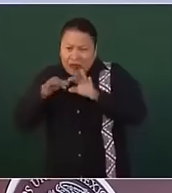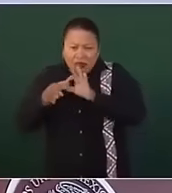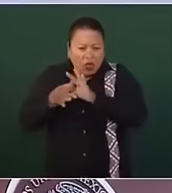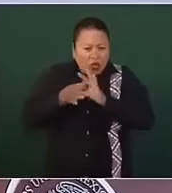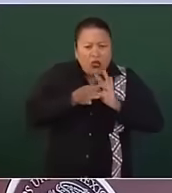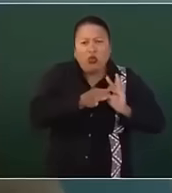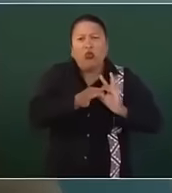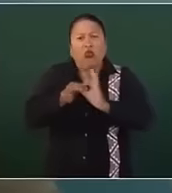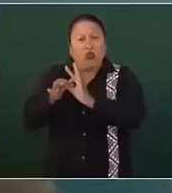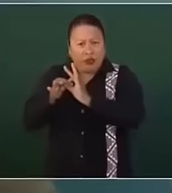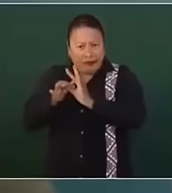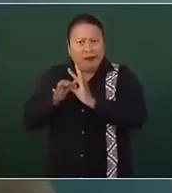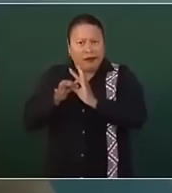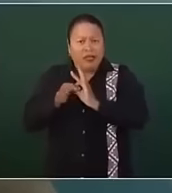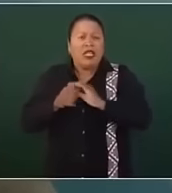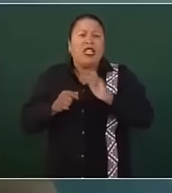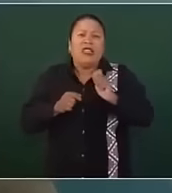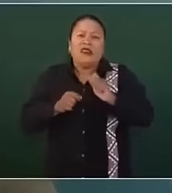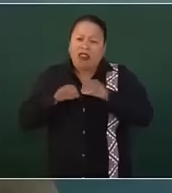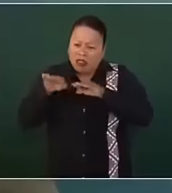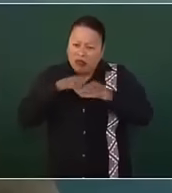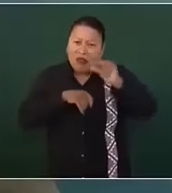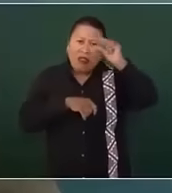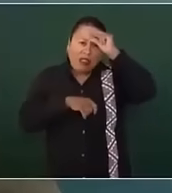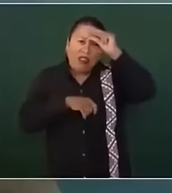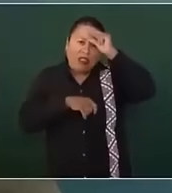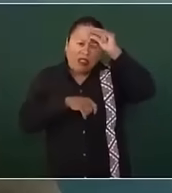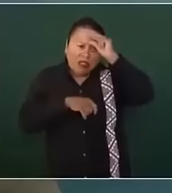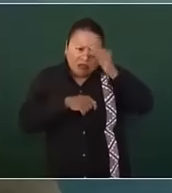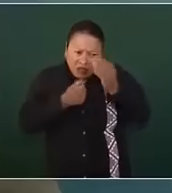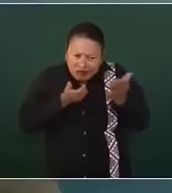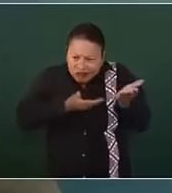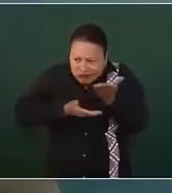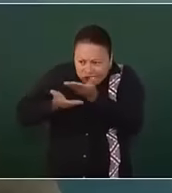se realizó de inteligencia